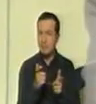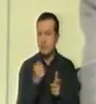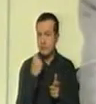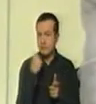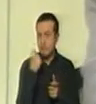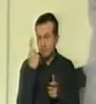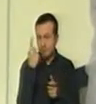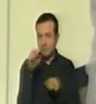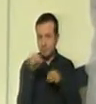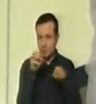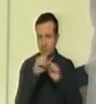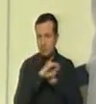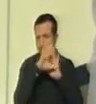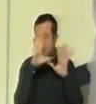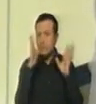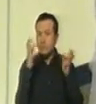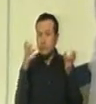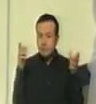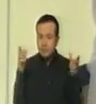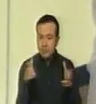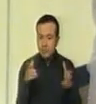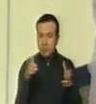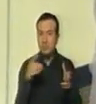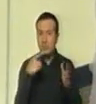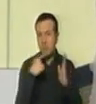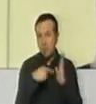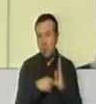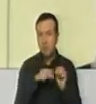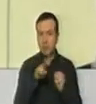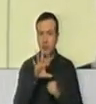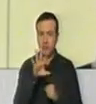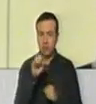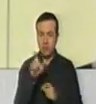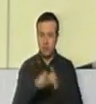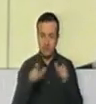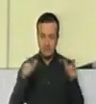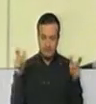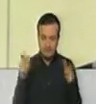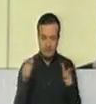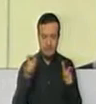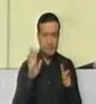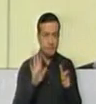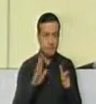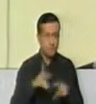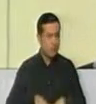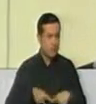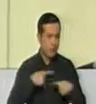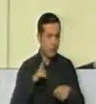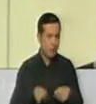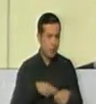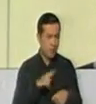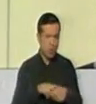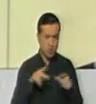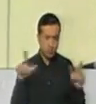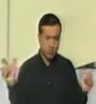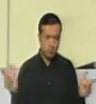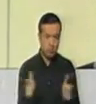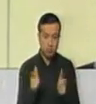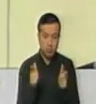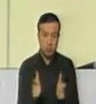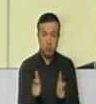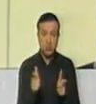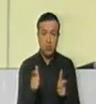explicación. Lo que buscamos es, sin alterar la vida normal de las personas, reducir el tamaño de